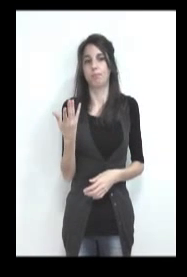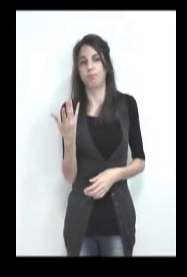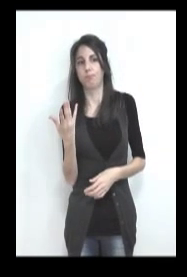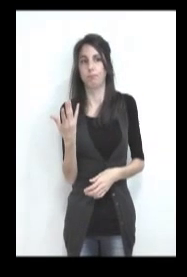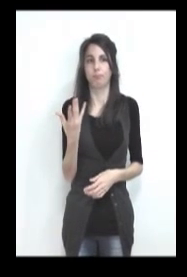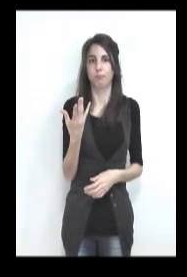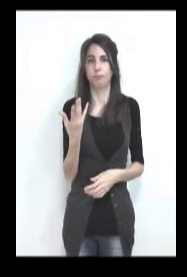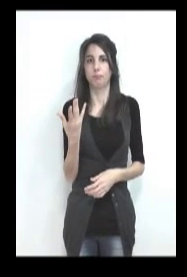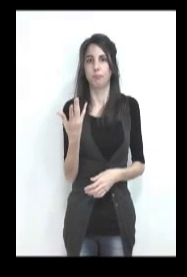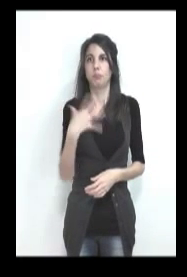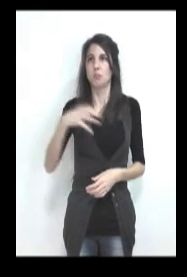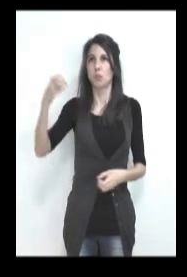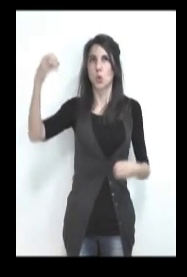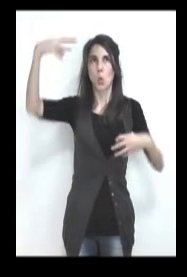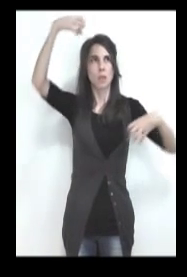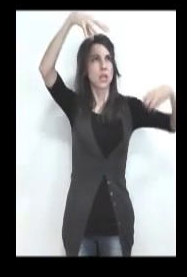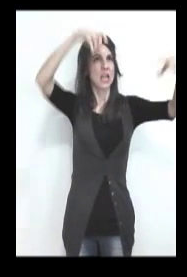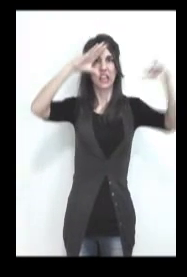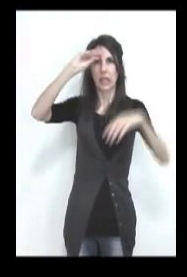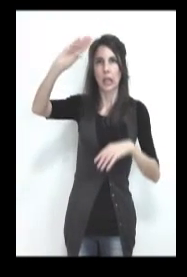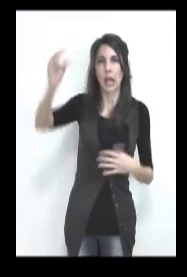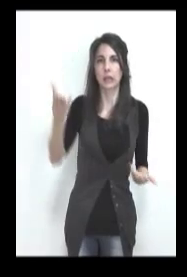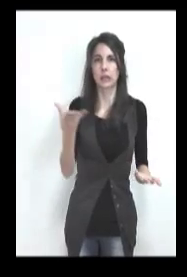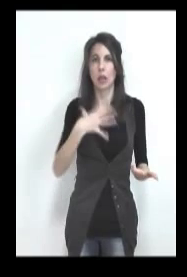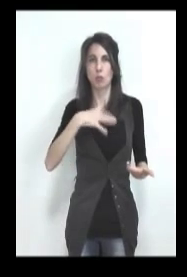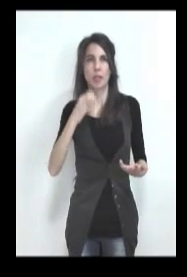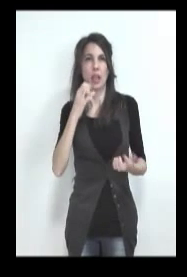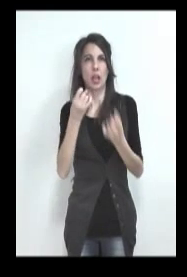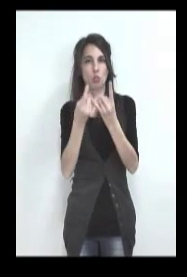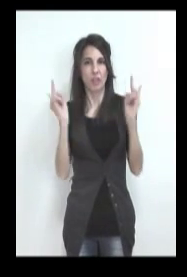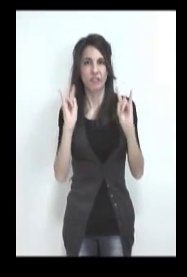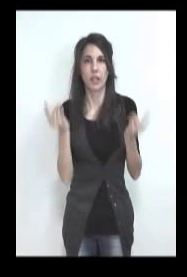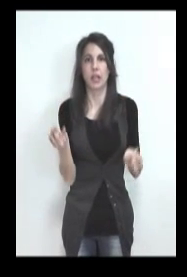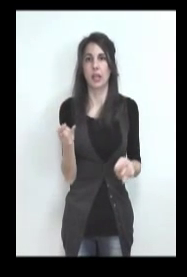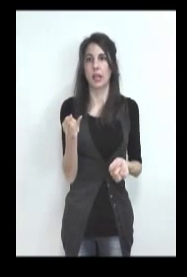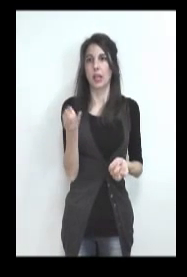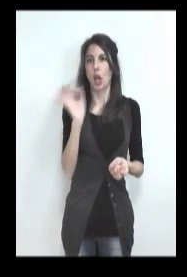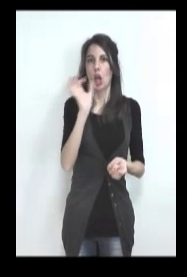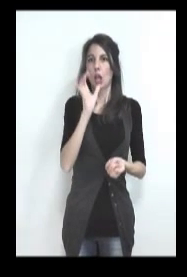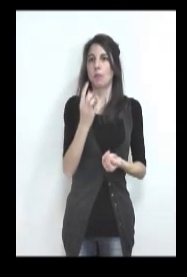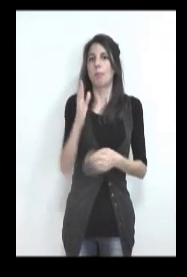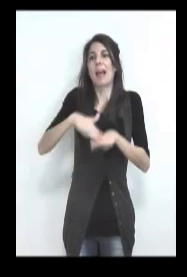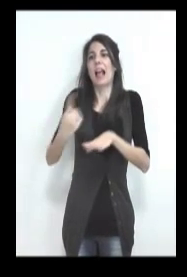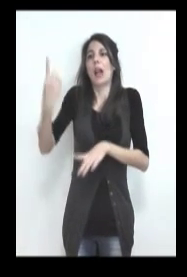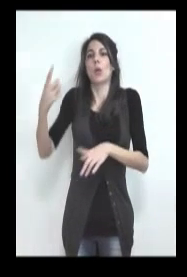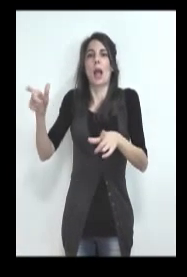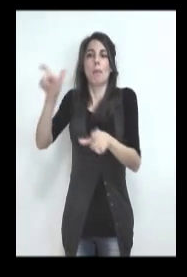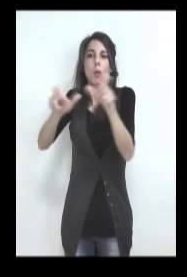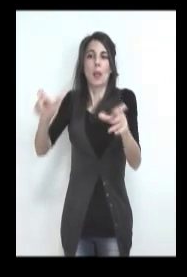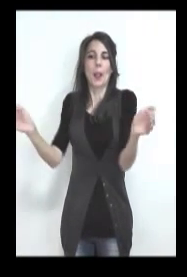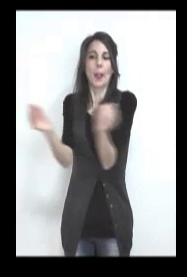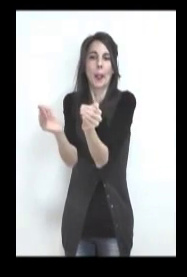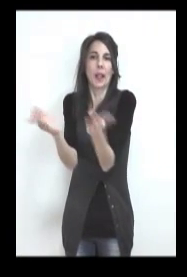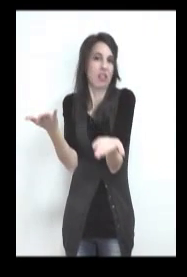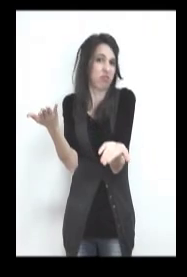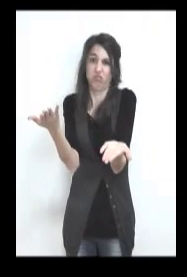algo, una luminaria inteligente que hace de spot de wifi en una determinada población muy pequeñita, sin densidad, pues no